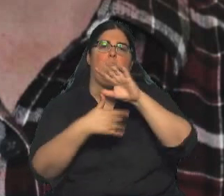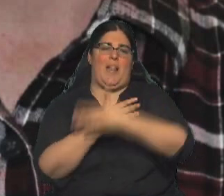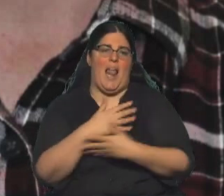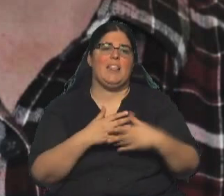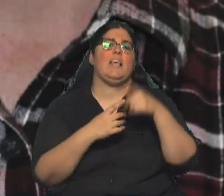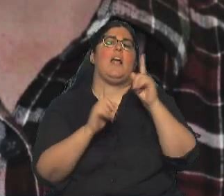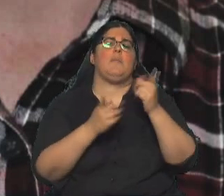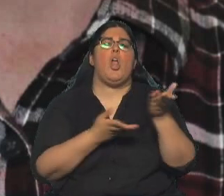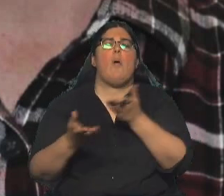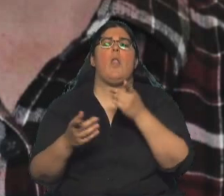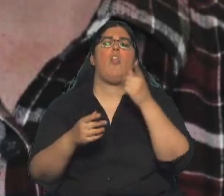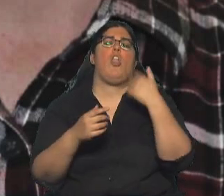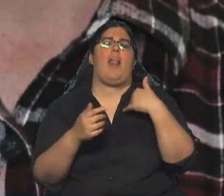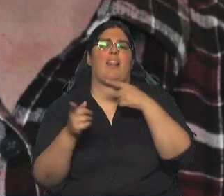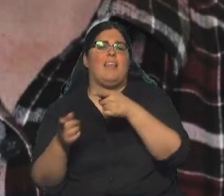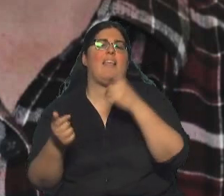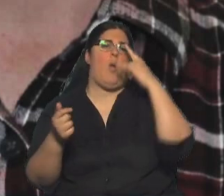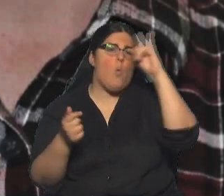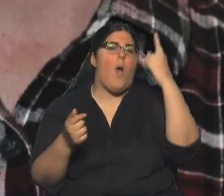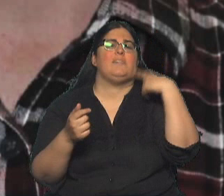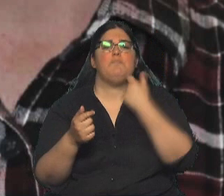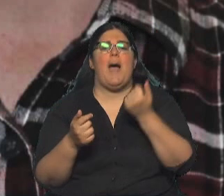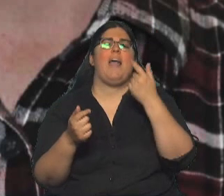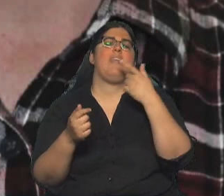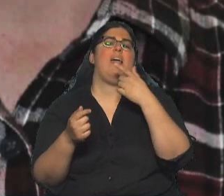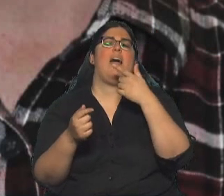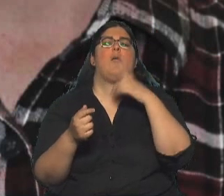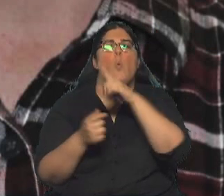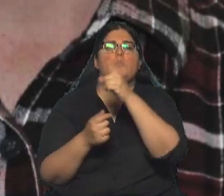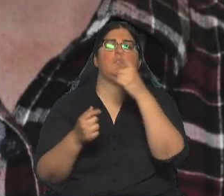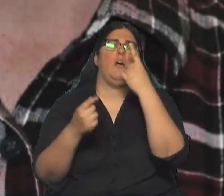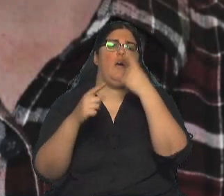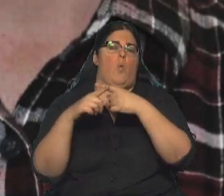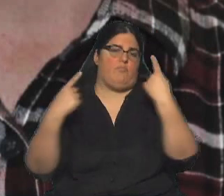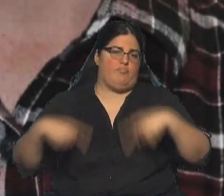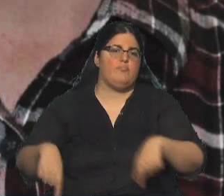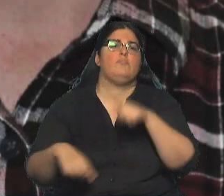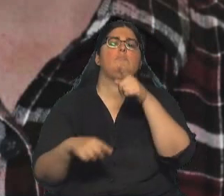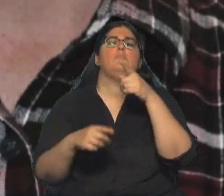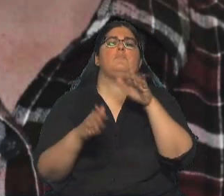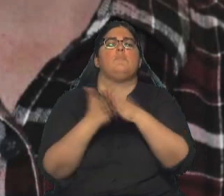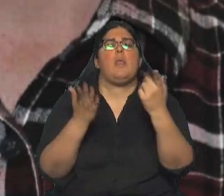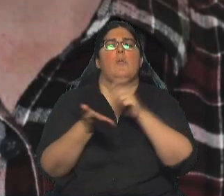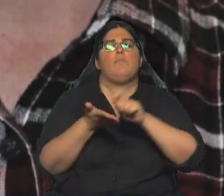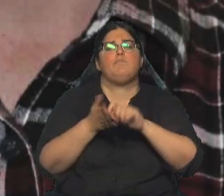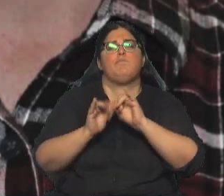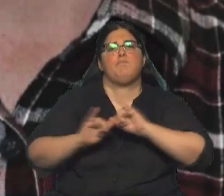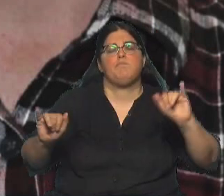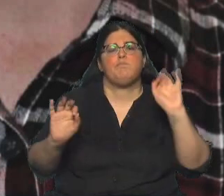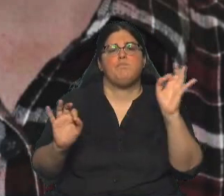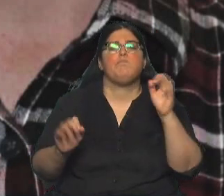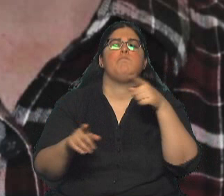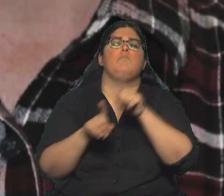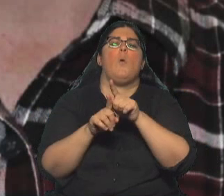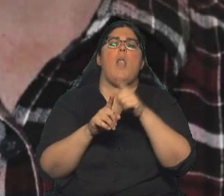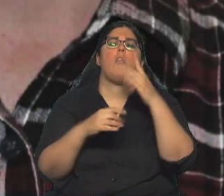España, Serbia, Rusia y Bulgaria, y publicó en el 2018 el libro de Construcción, Crónicas y Reflexiones desde la Europa Oriental